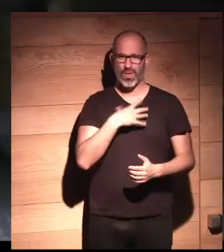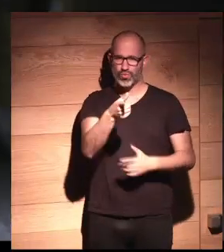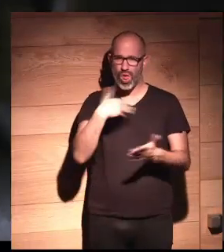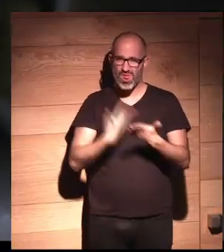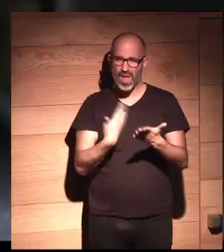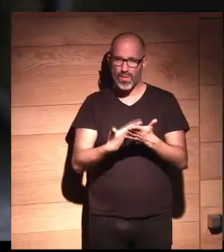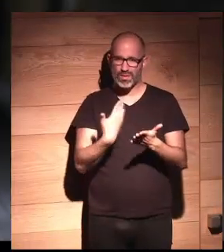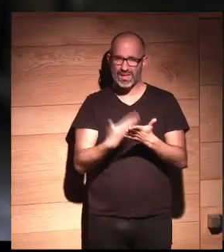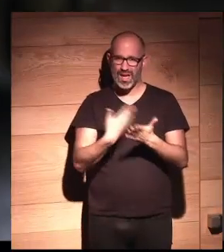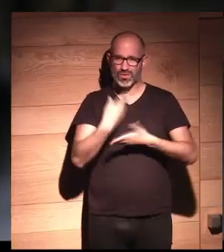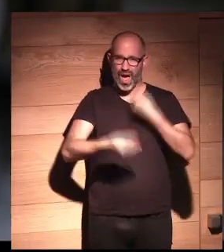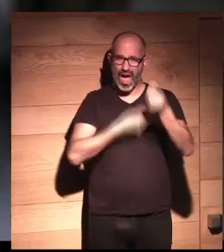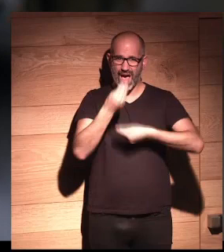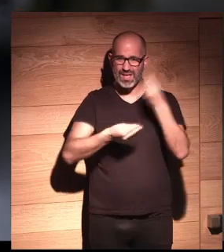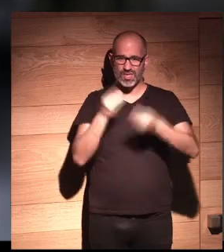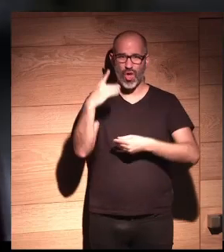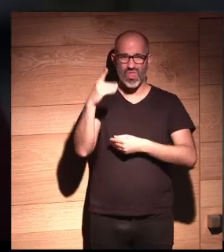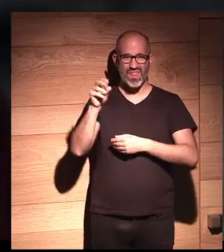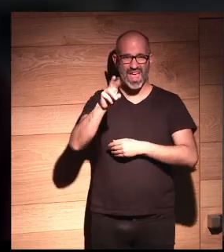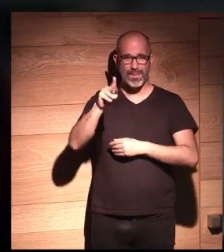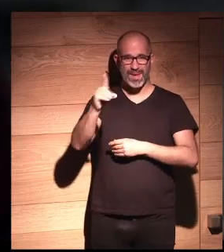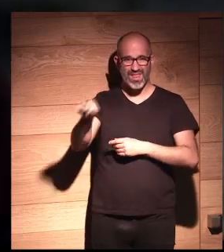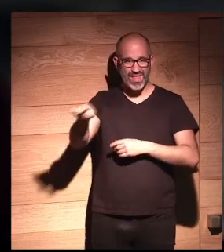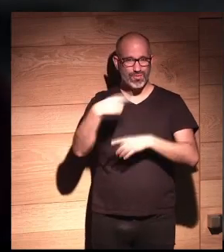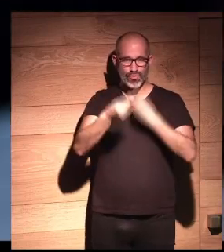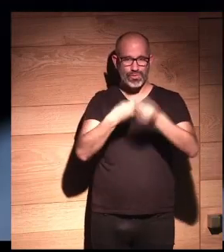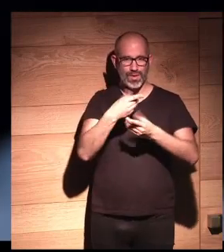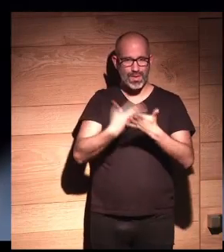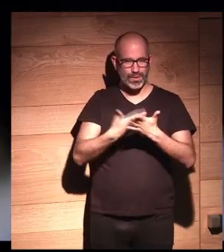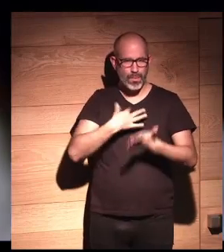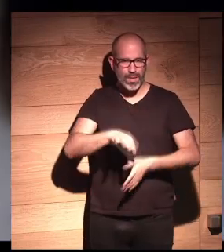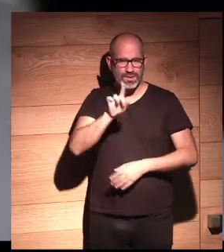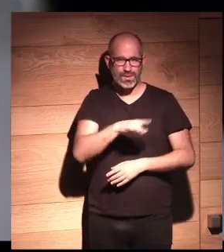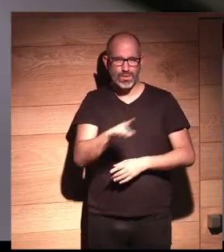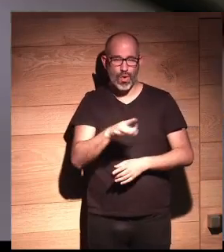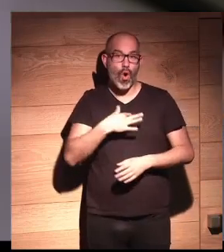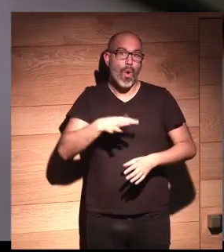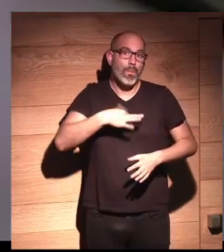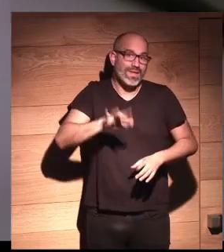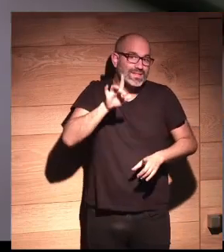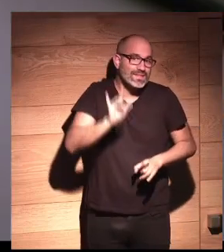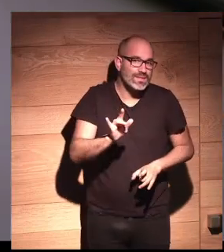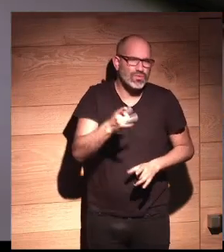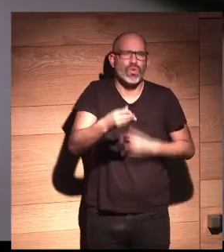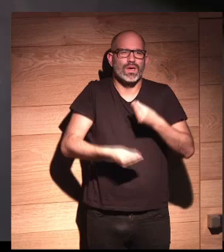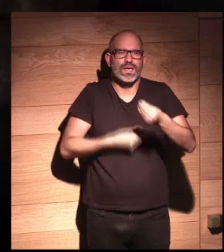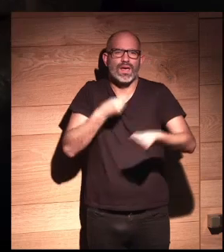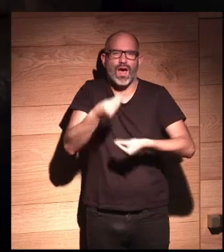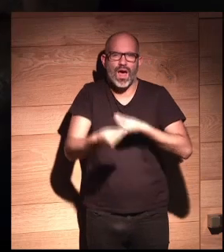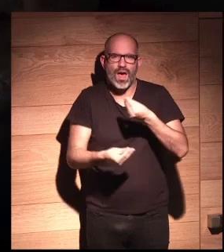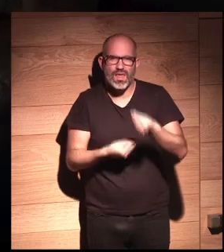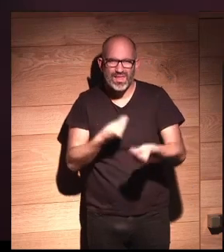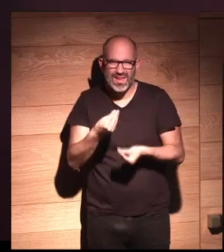usted supiera lo que había hecho David. O tal vez sí. ¿Pero qué coño está haciendo?